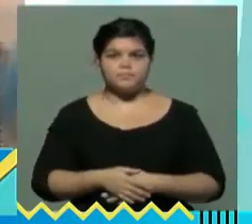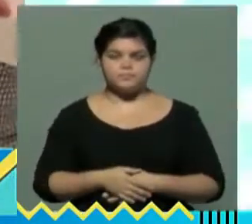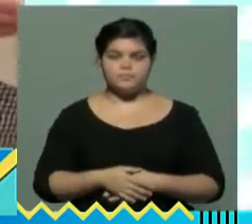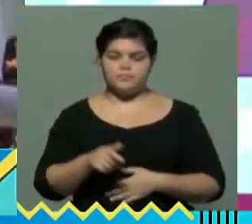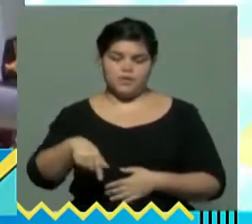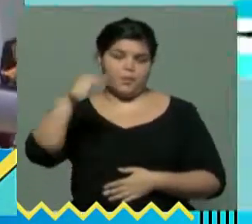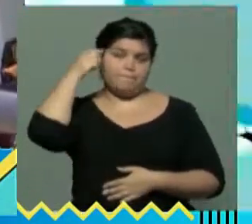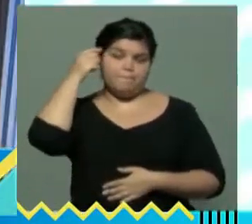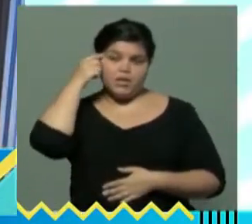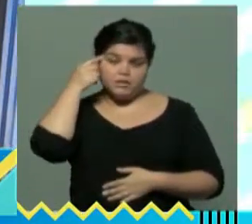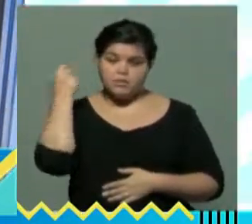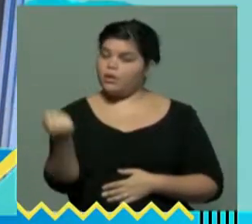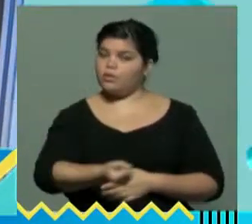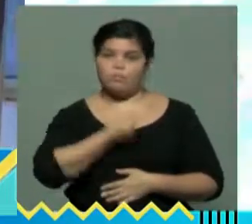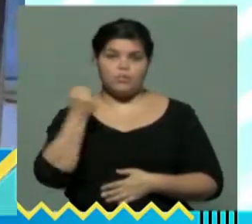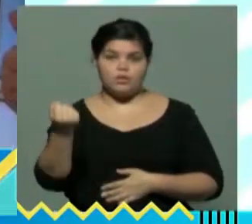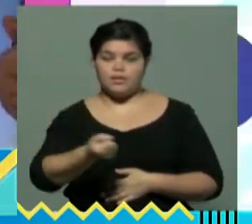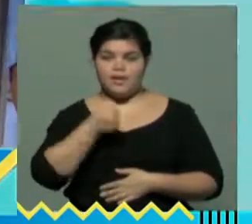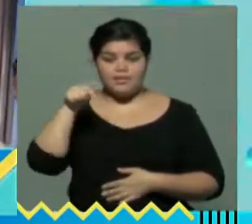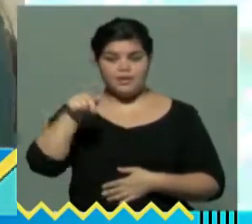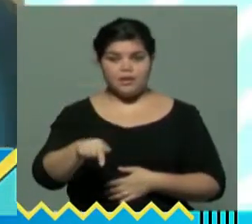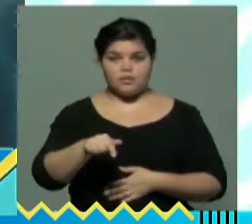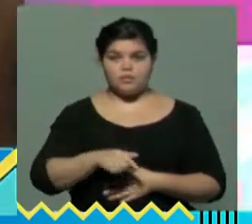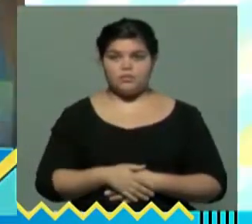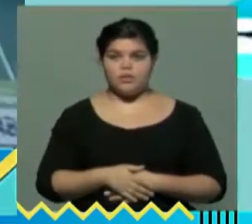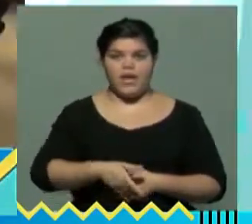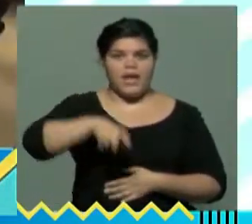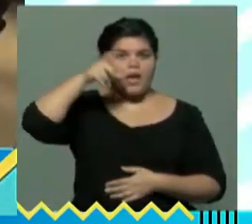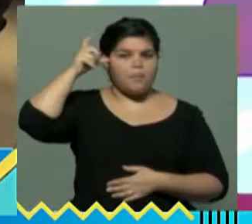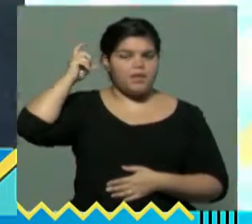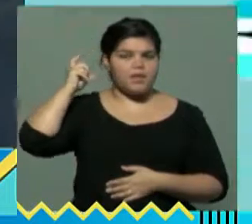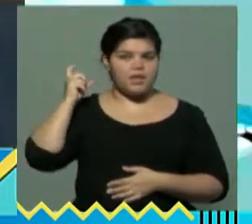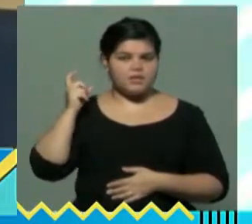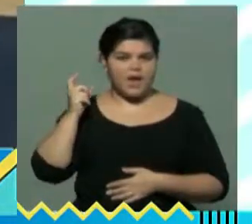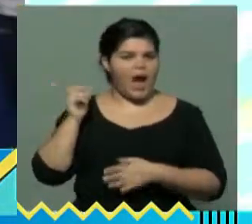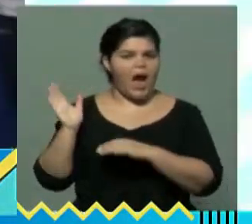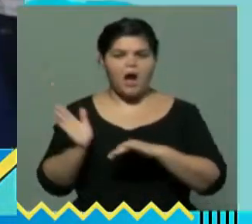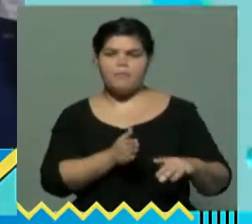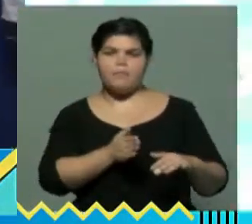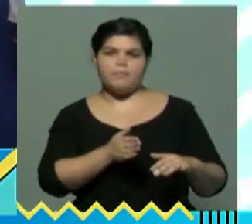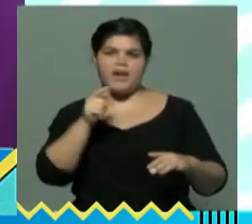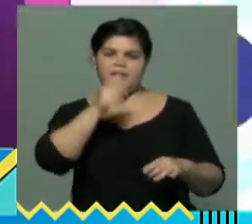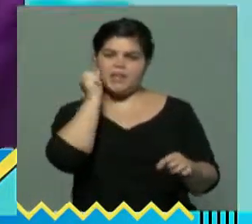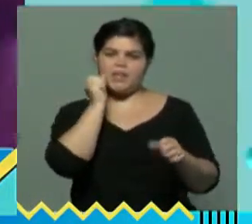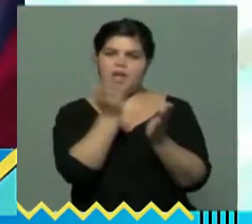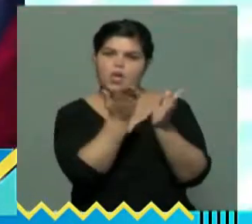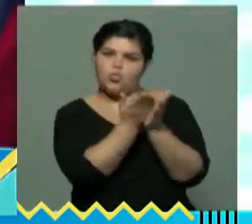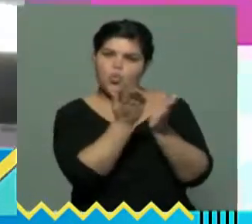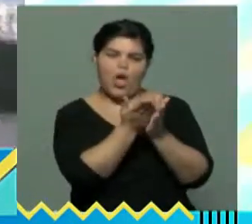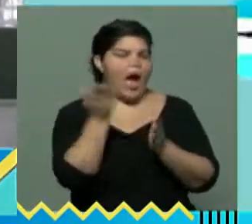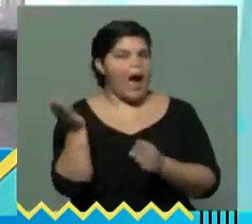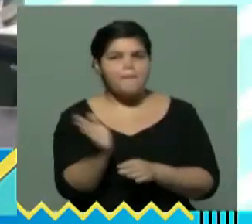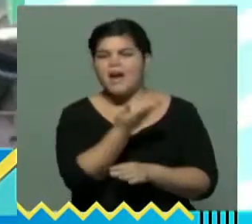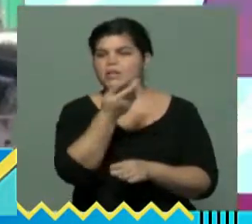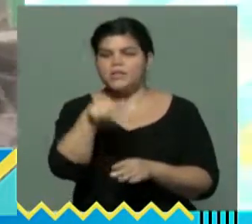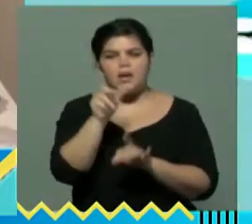edad importante en tener experiencia fuera de lo que es el estudio estrictamente. Yo siempre les recomiendo a los